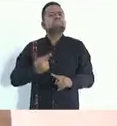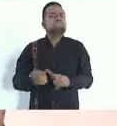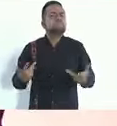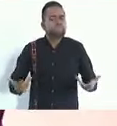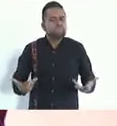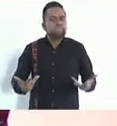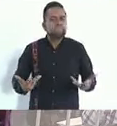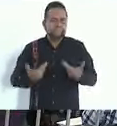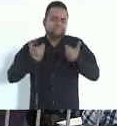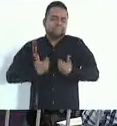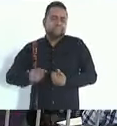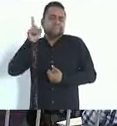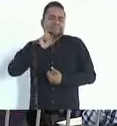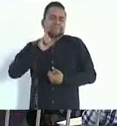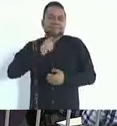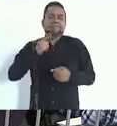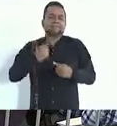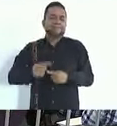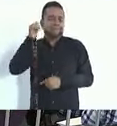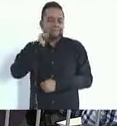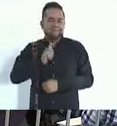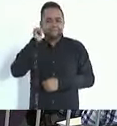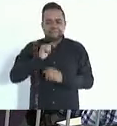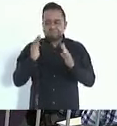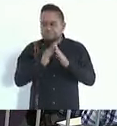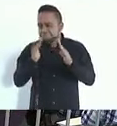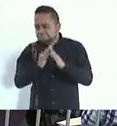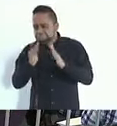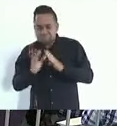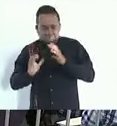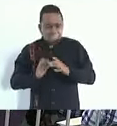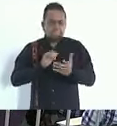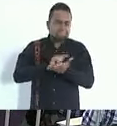¿Quiénes somos las que principalmente cuidamos del hogar?